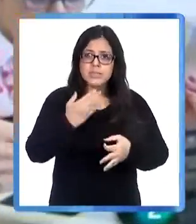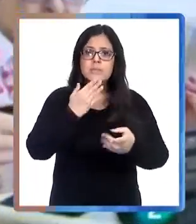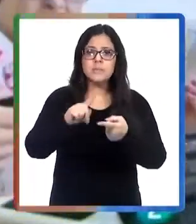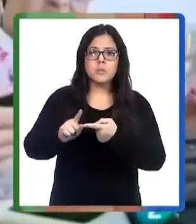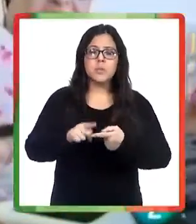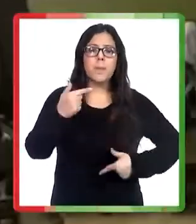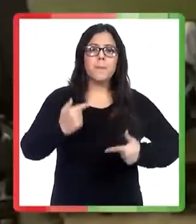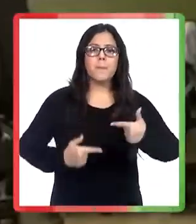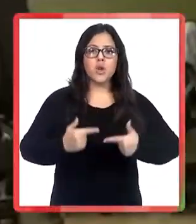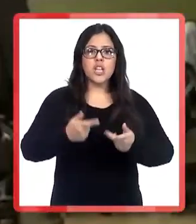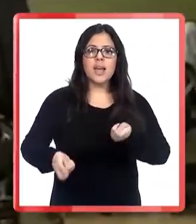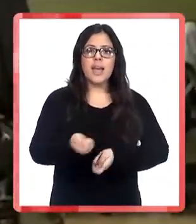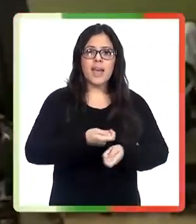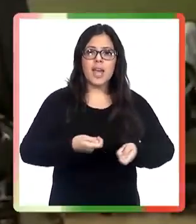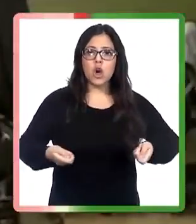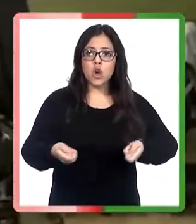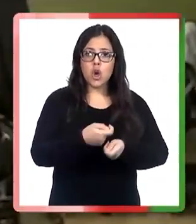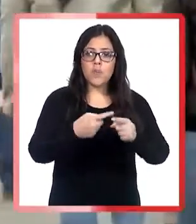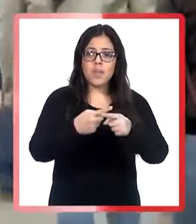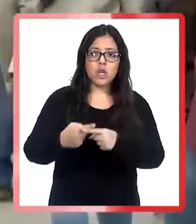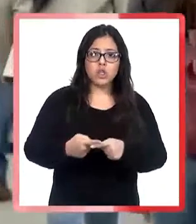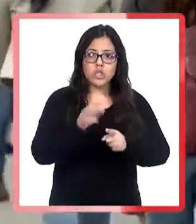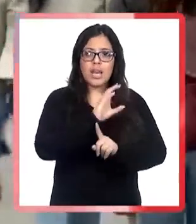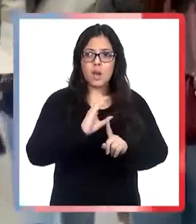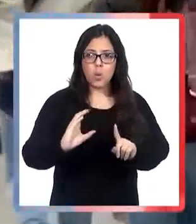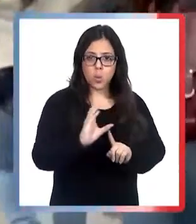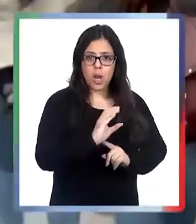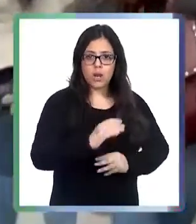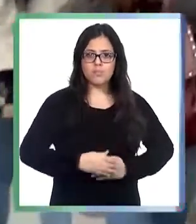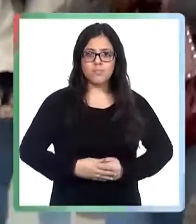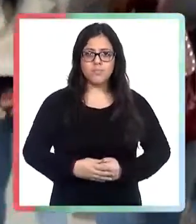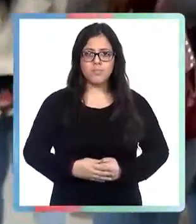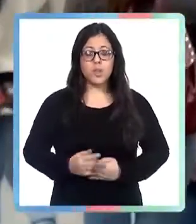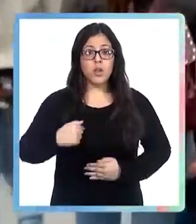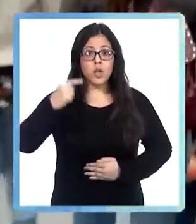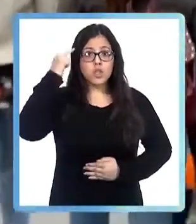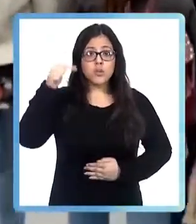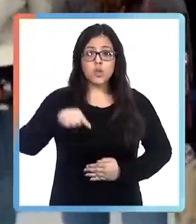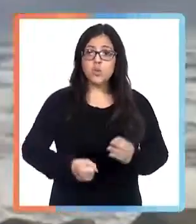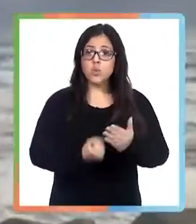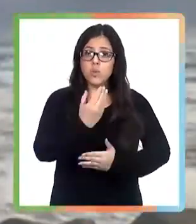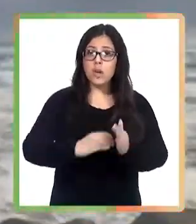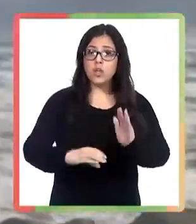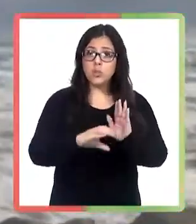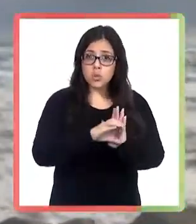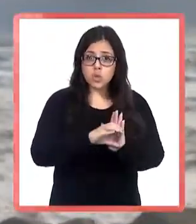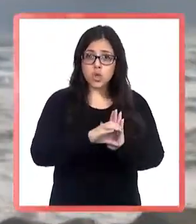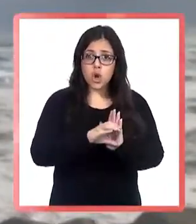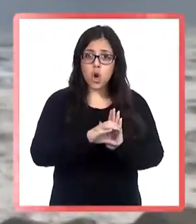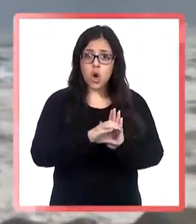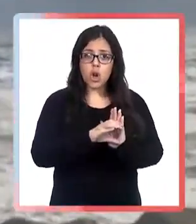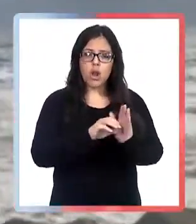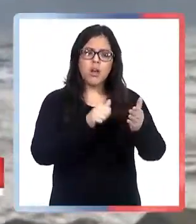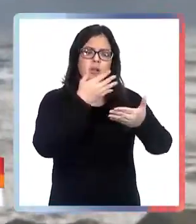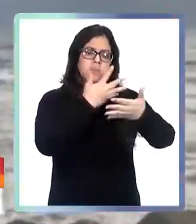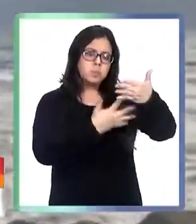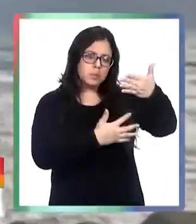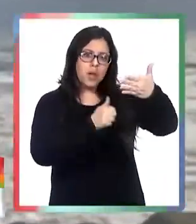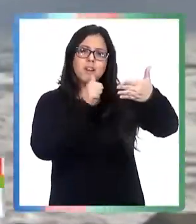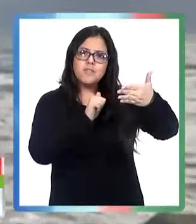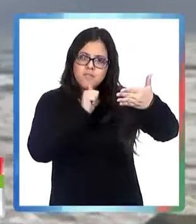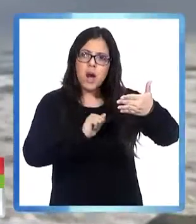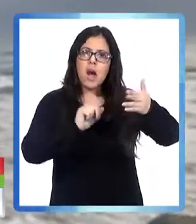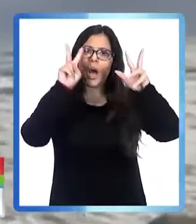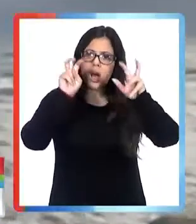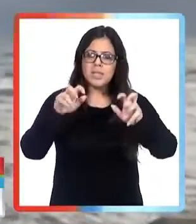inserción laboral y a la participación política, económica, social y cultural. Creo que esta nueva Constitución se quedó